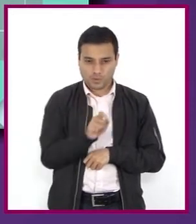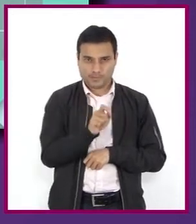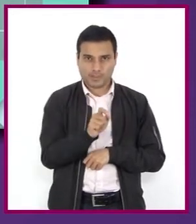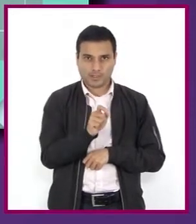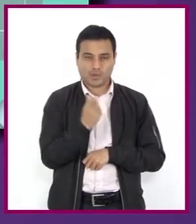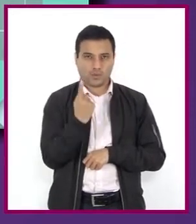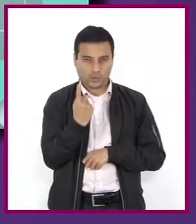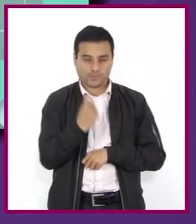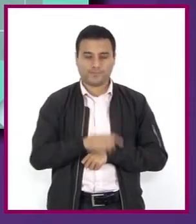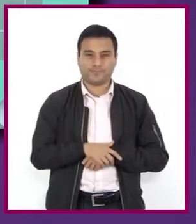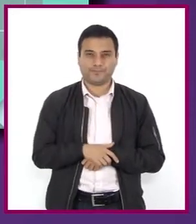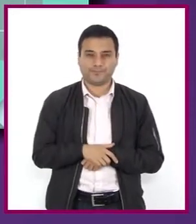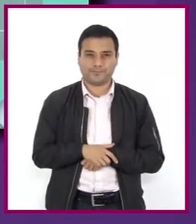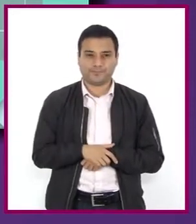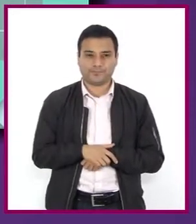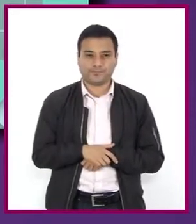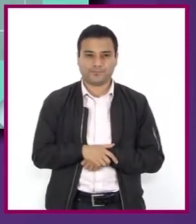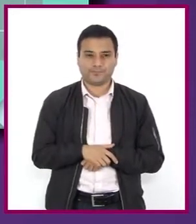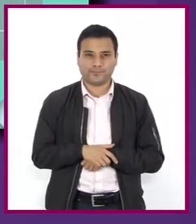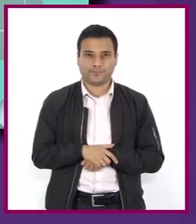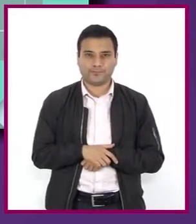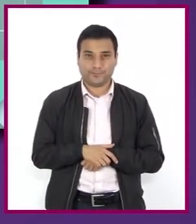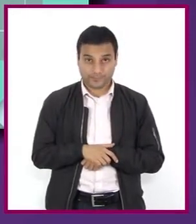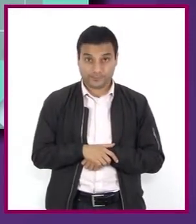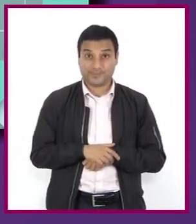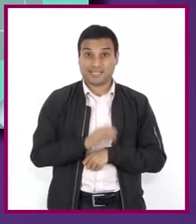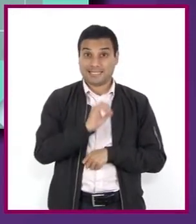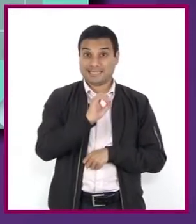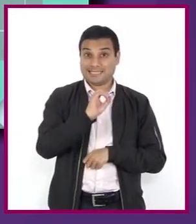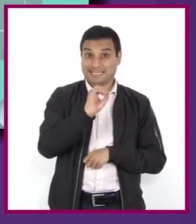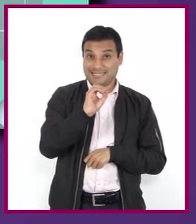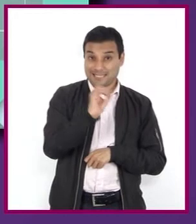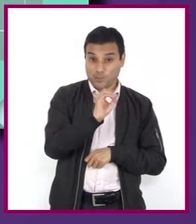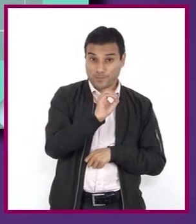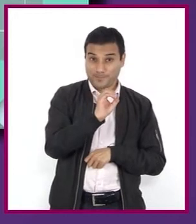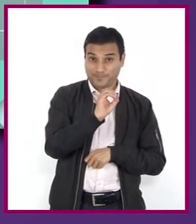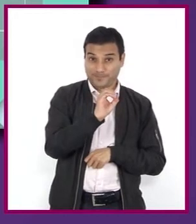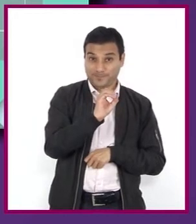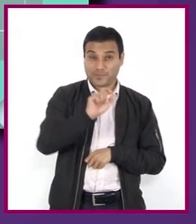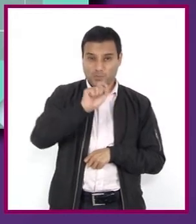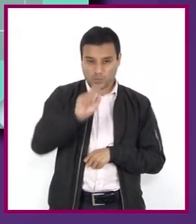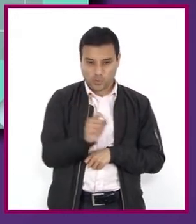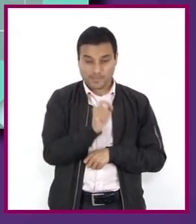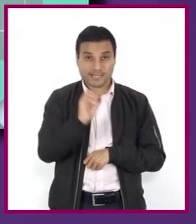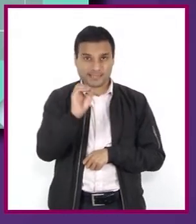1 positivo, la coordenada en el origen 0,0,